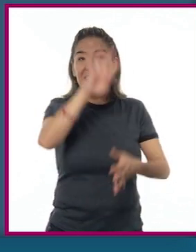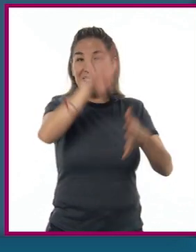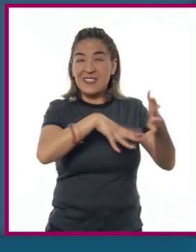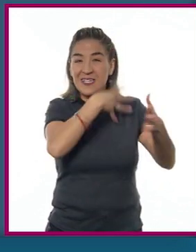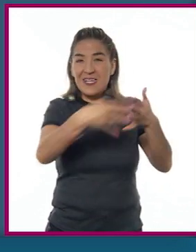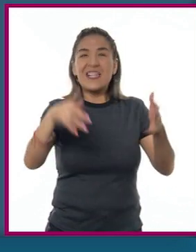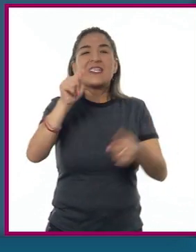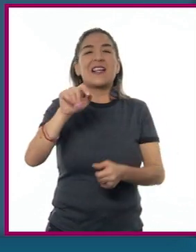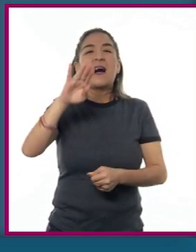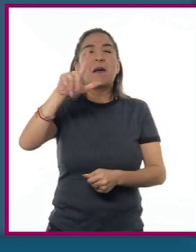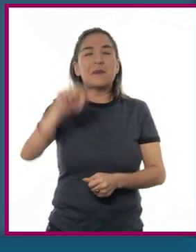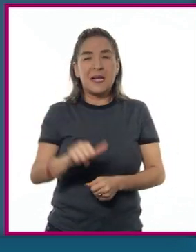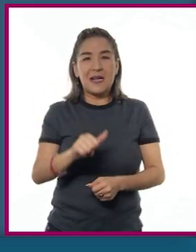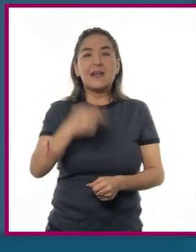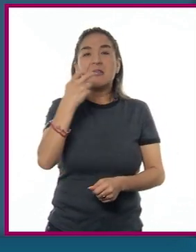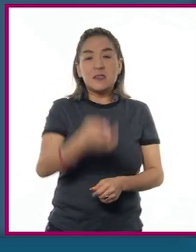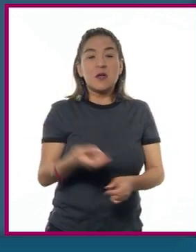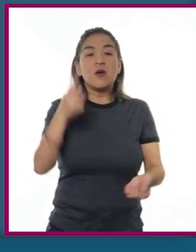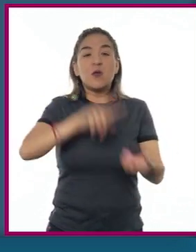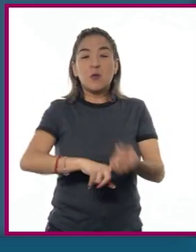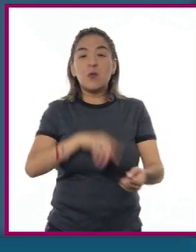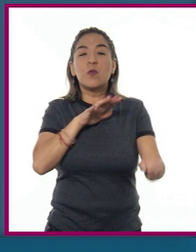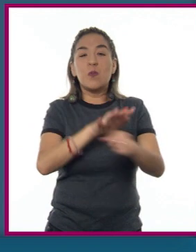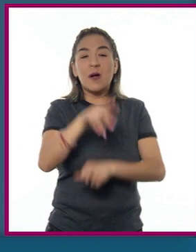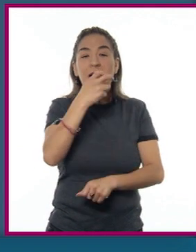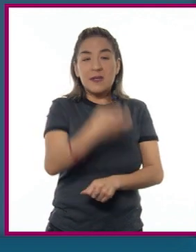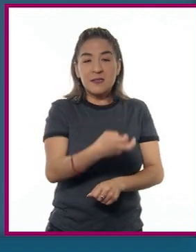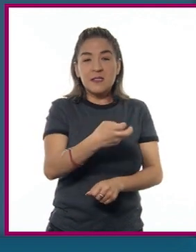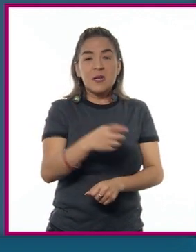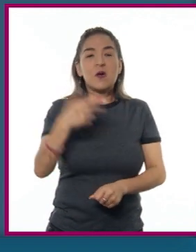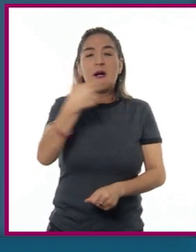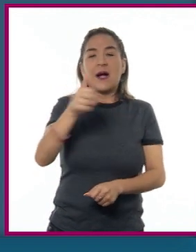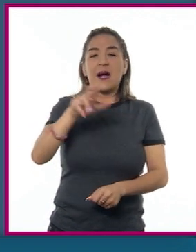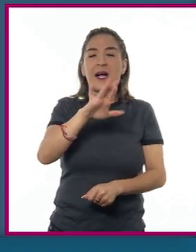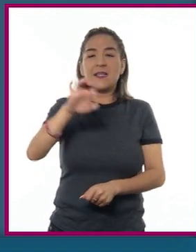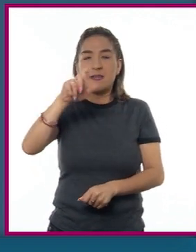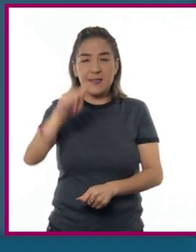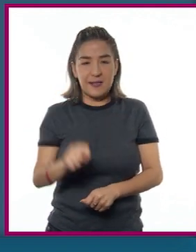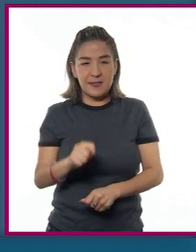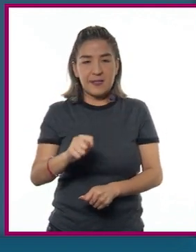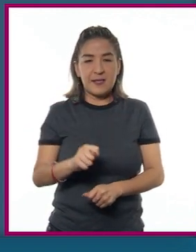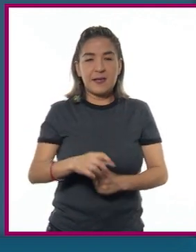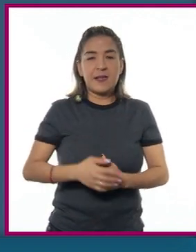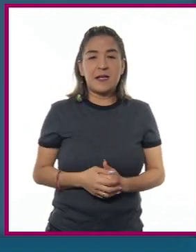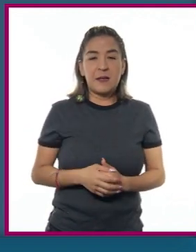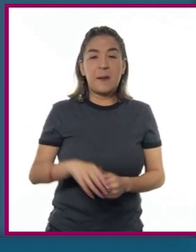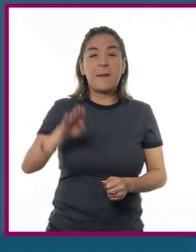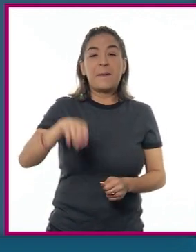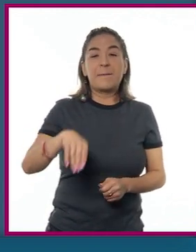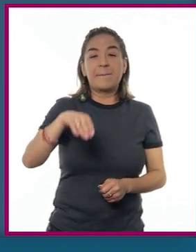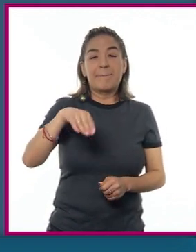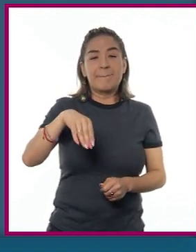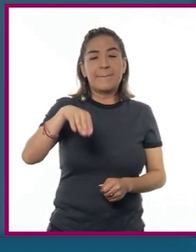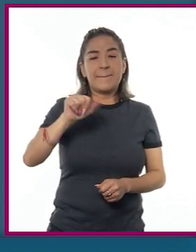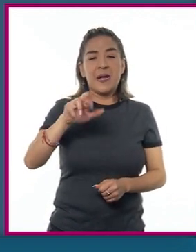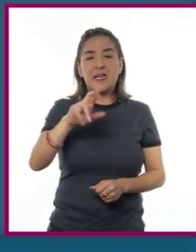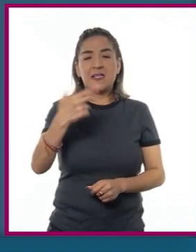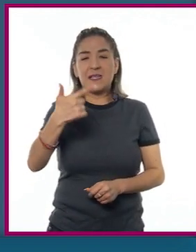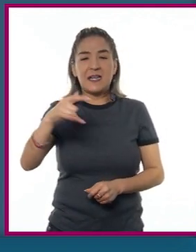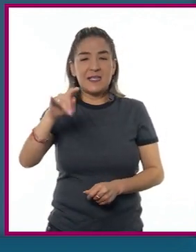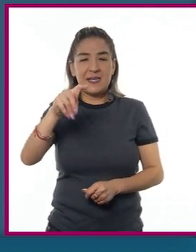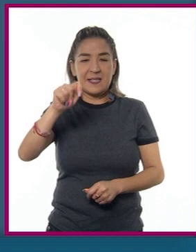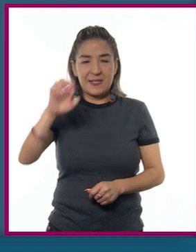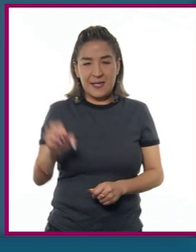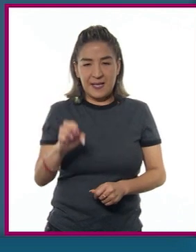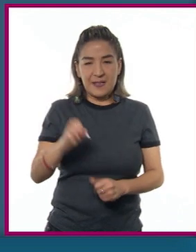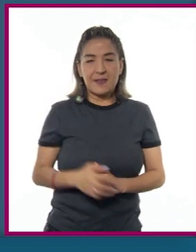periódica sea tal y como es actualmente han sido Harriet Brooks, Ida Tykett, Nodat, Margaret